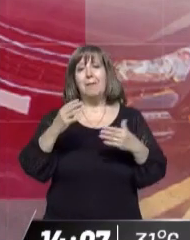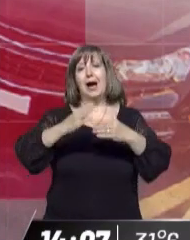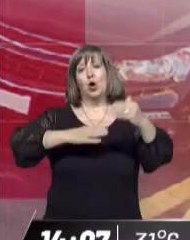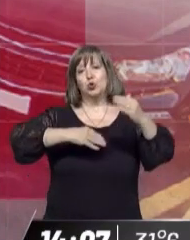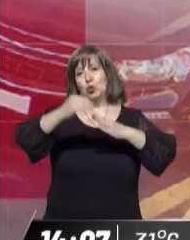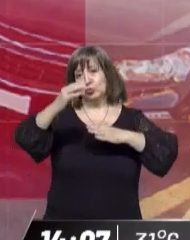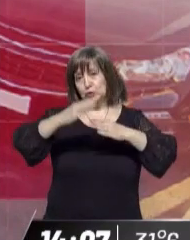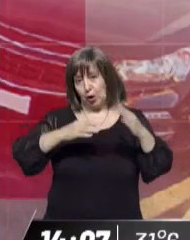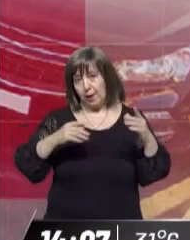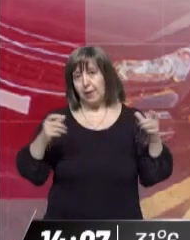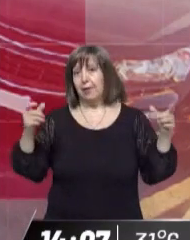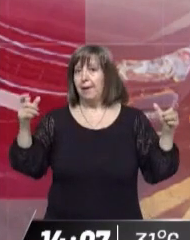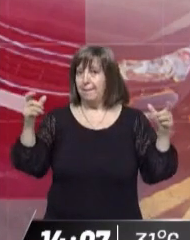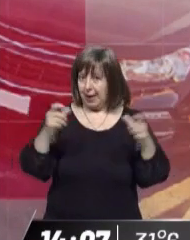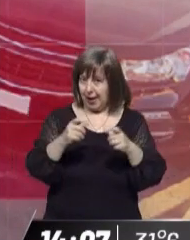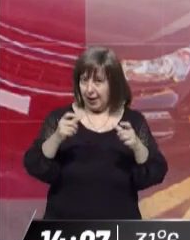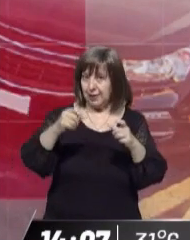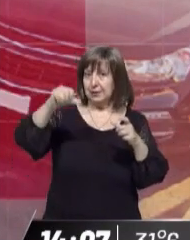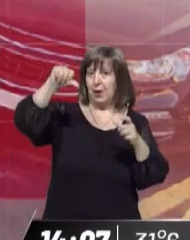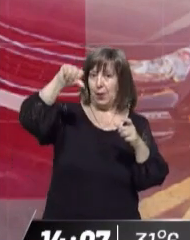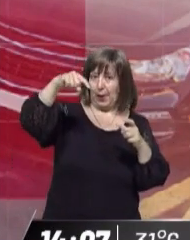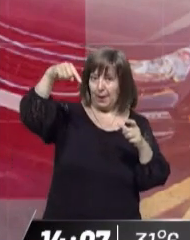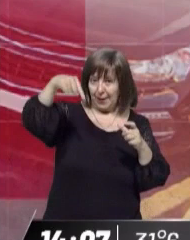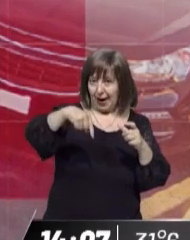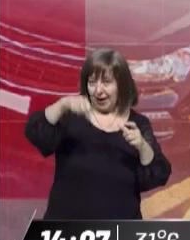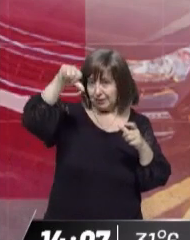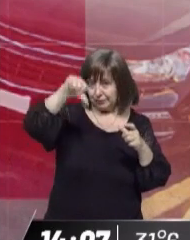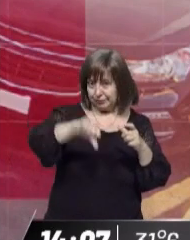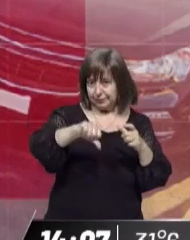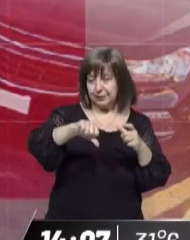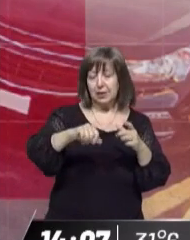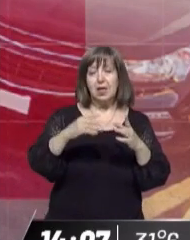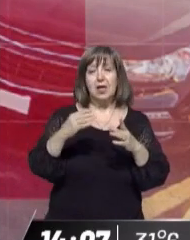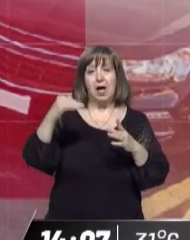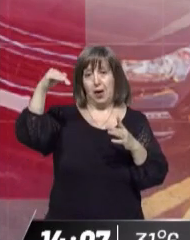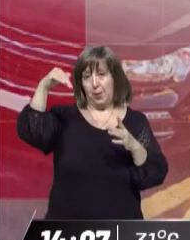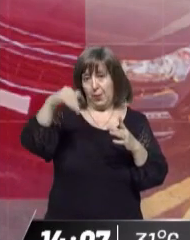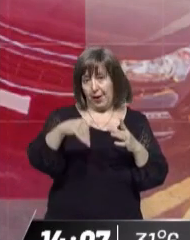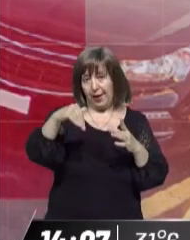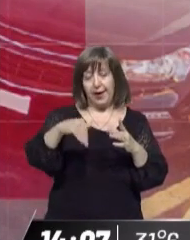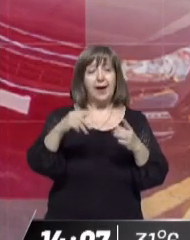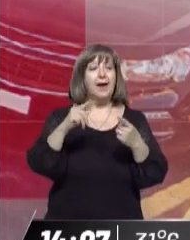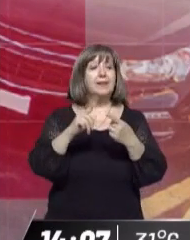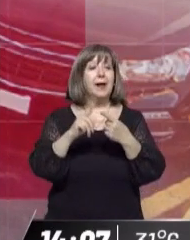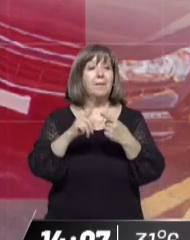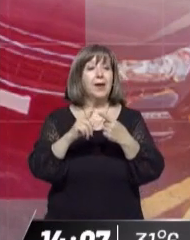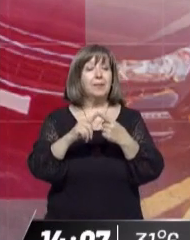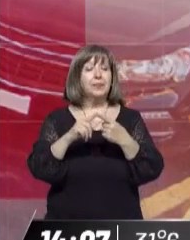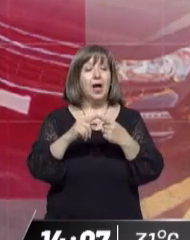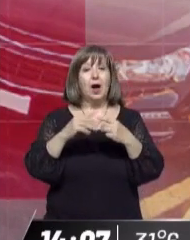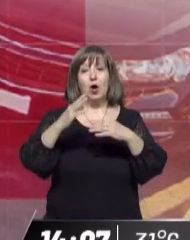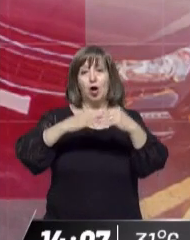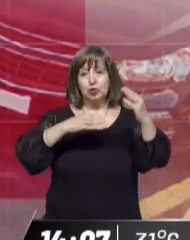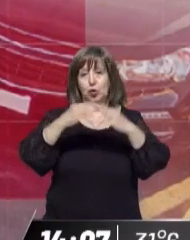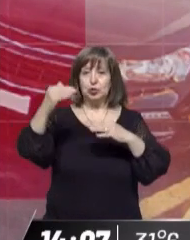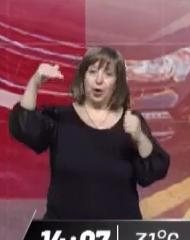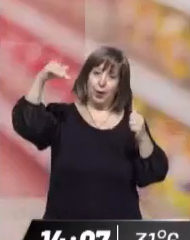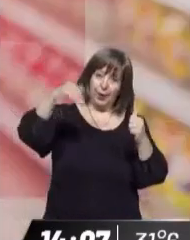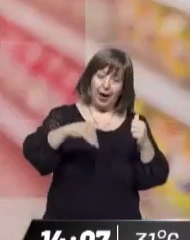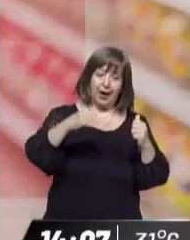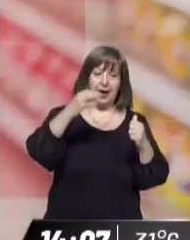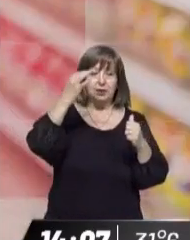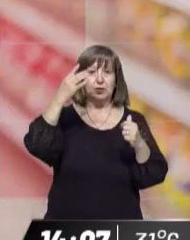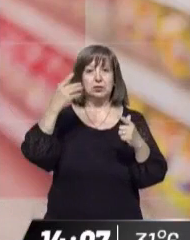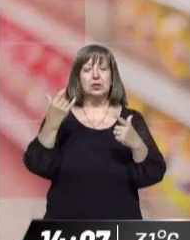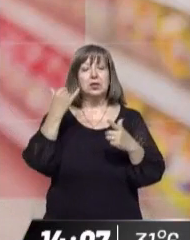construcción. Nos decía, por ejemplo, referentes de las distintas cámaras de la construcción que está paralizada la obra pública en el país.